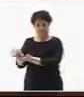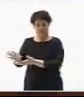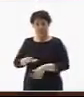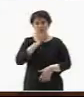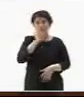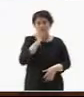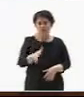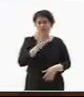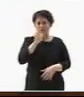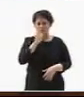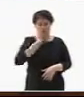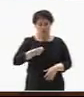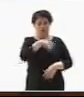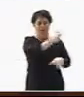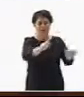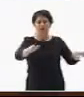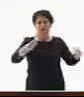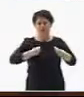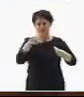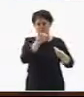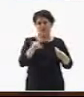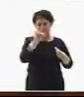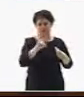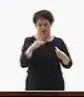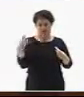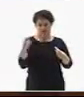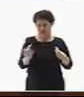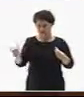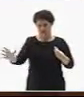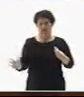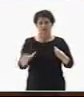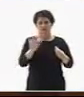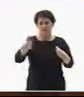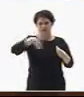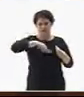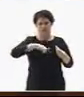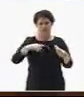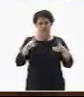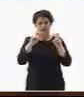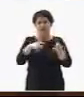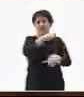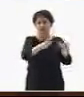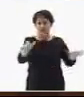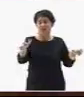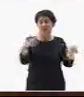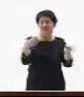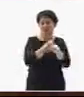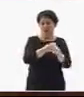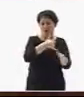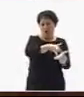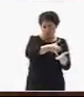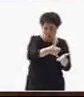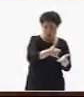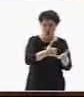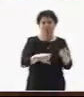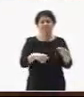habitan en esta tierra. La queremos desalojar por las Kelly que tienen trabajos precarios. La queremos desalojar